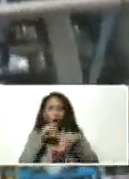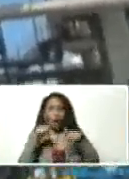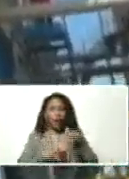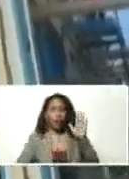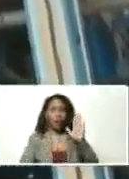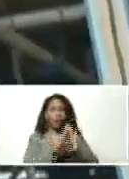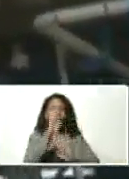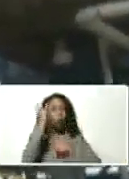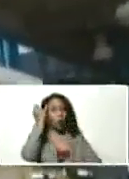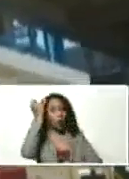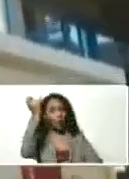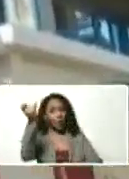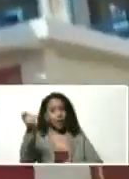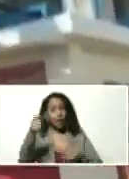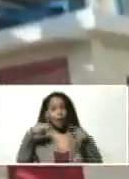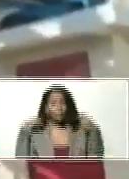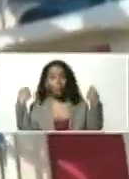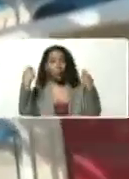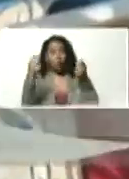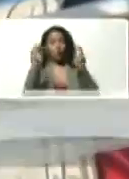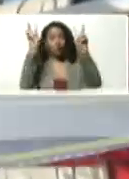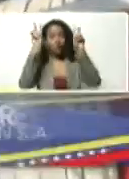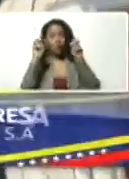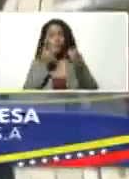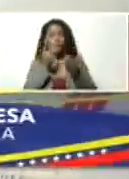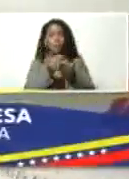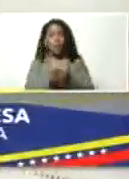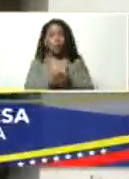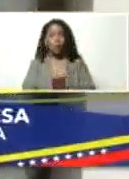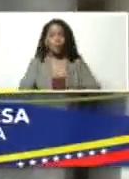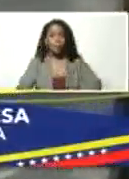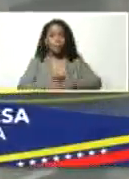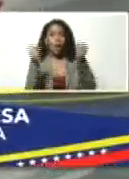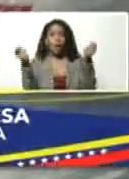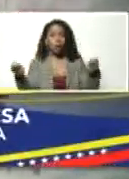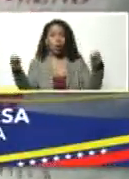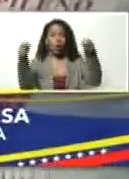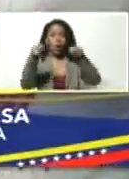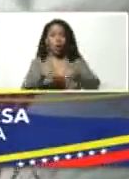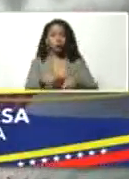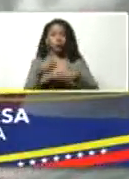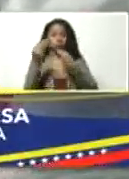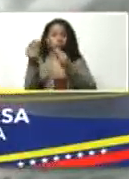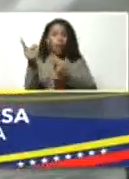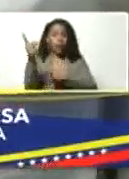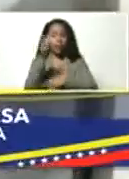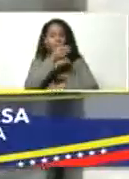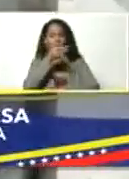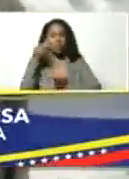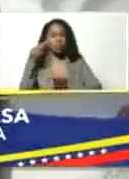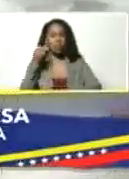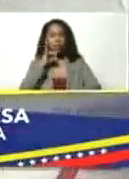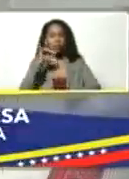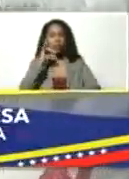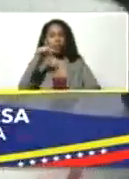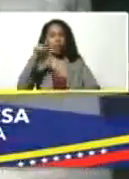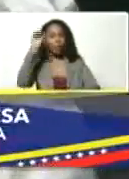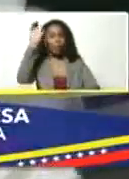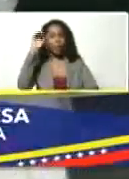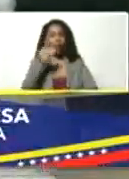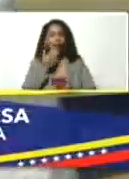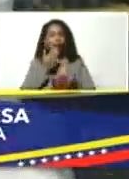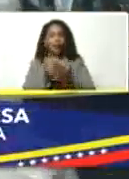desarrollado ideas, hemos hecho innovaciones que nos han permitido romper el bloqueo y dar esta excelente noticia al país.